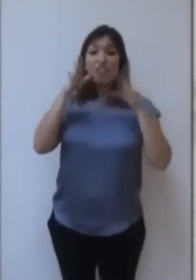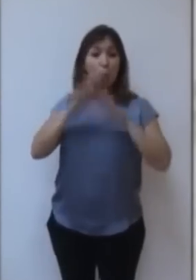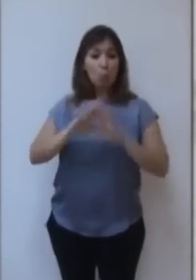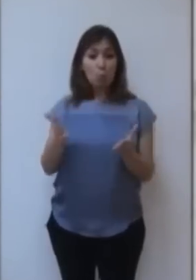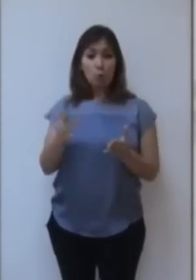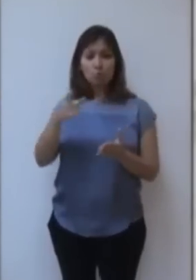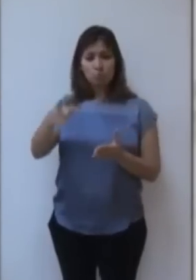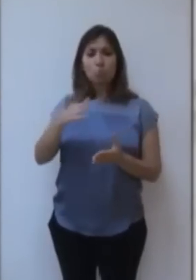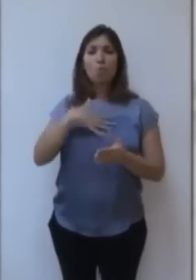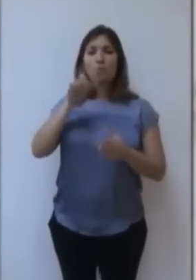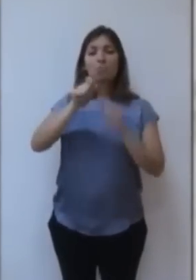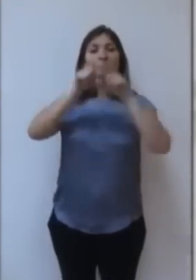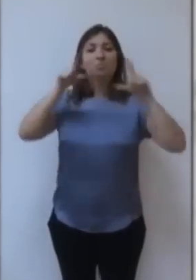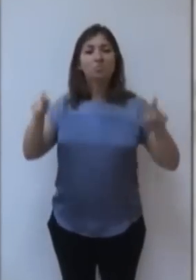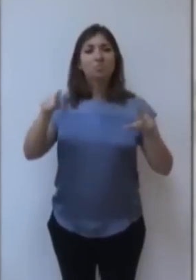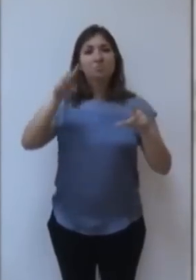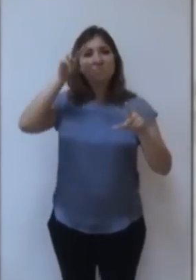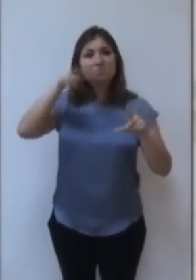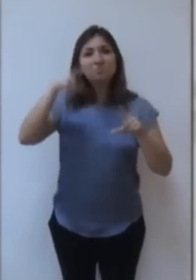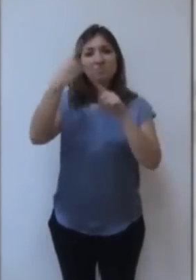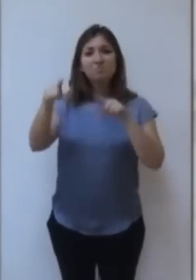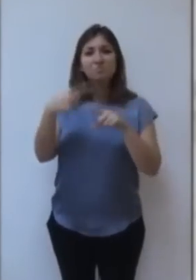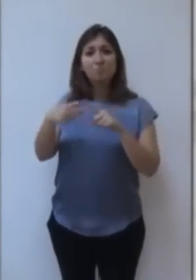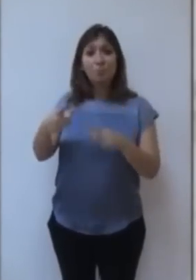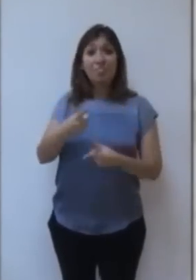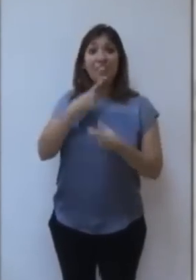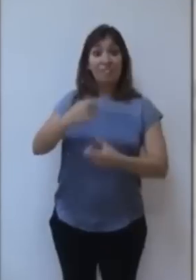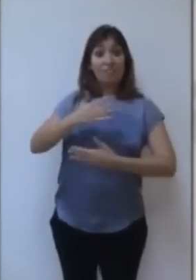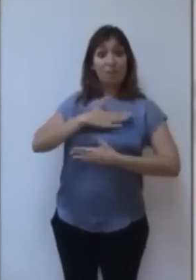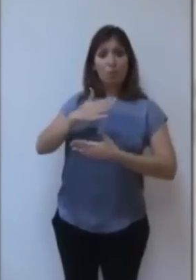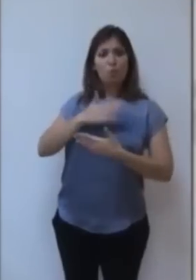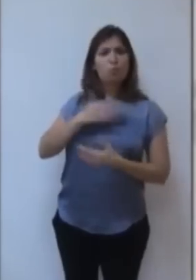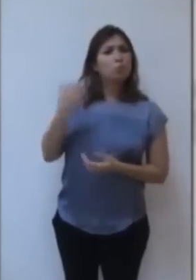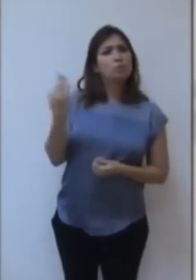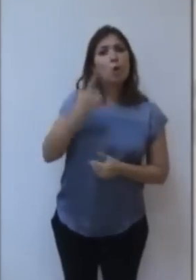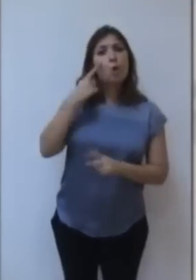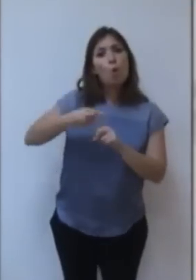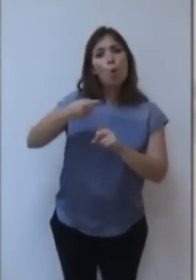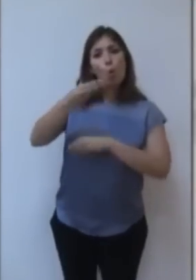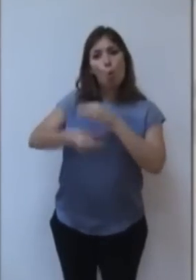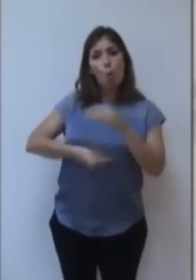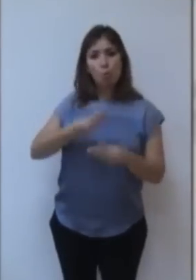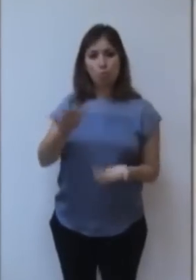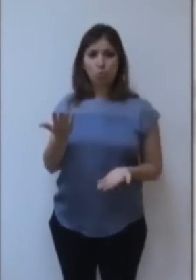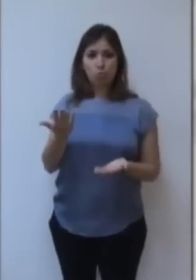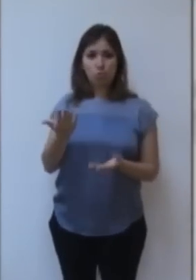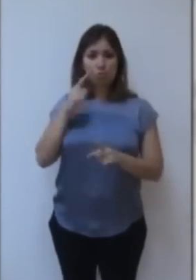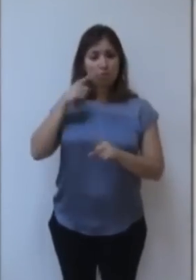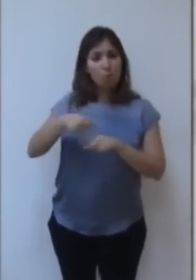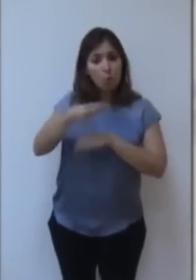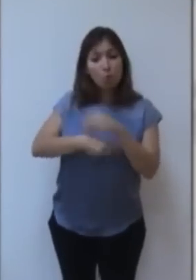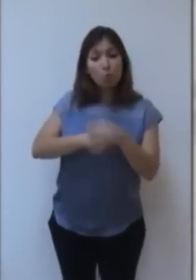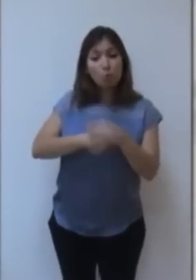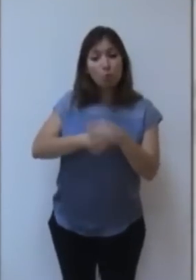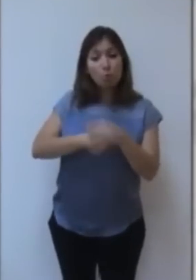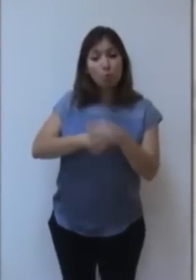ellos se están siguiendo en Facebook, se están metiendo. Y la dificultad que nosotros nos encontramos aquí es en el uso de cómo están haciendo, ¿no? El tema, lo que